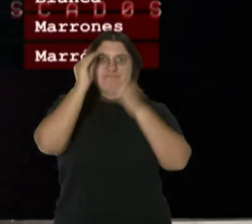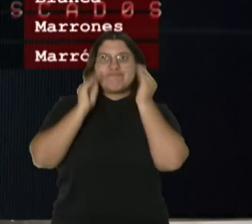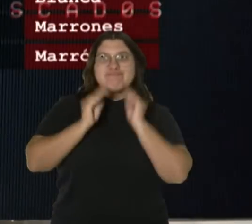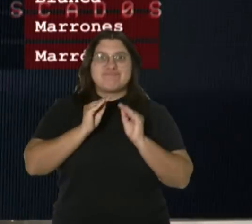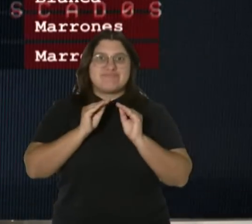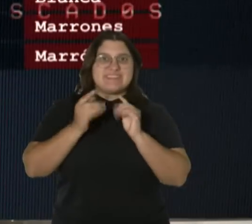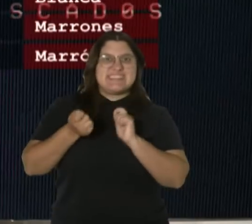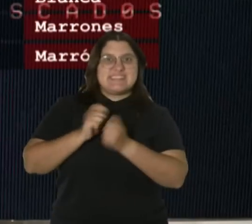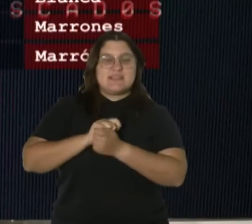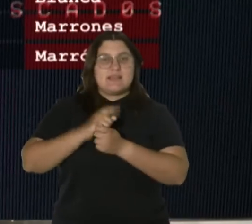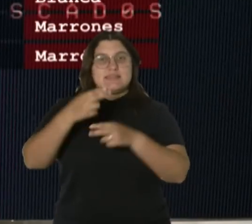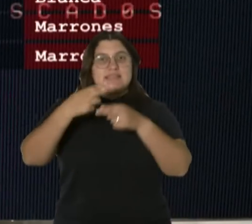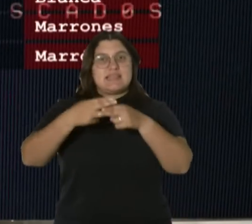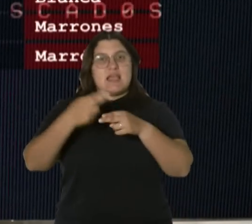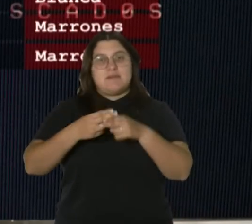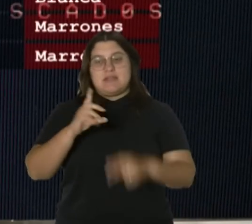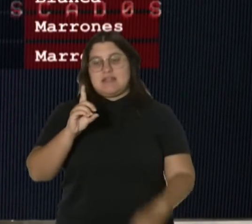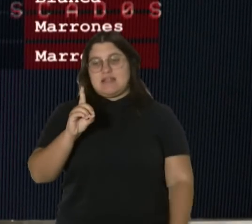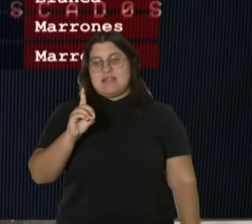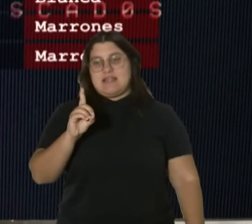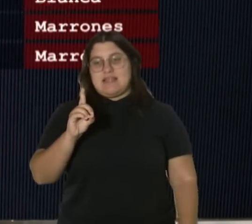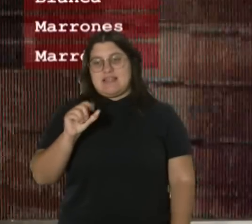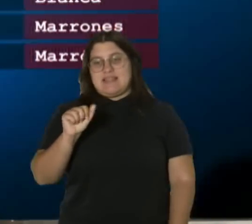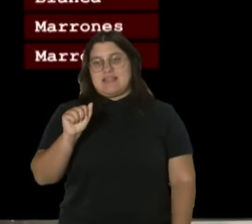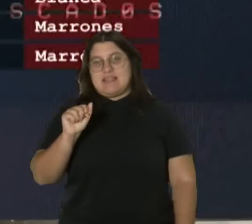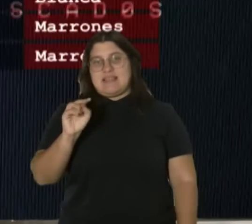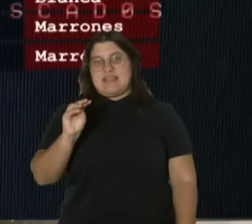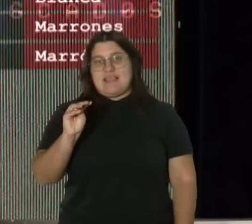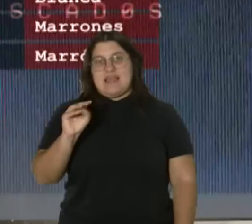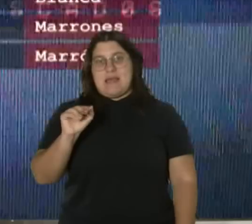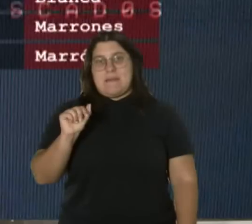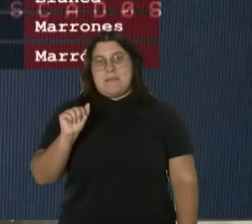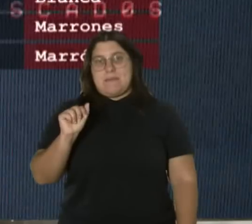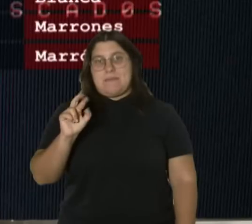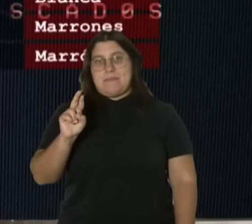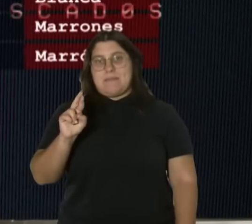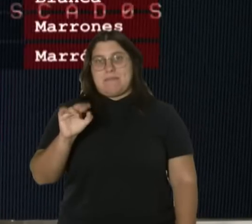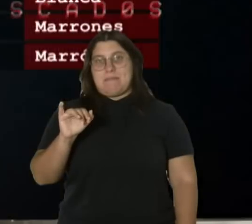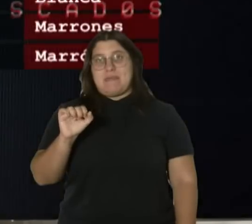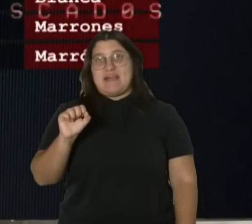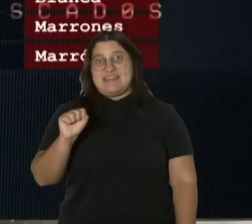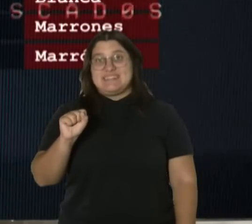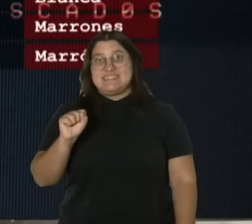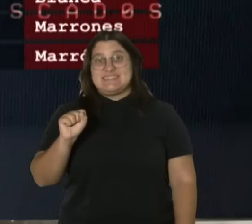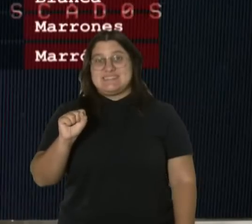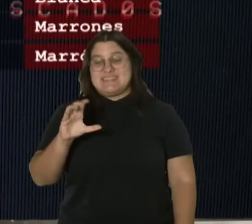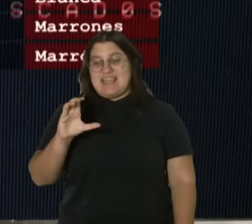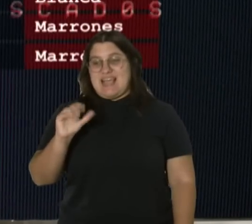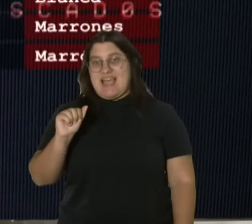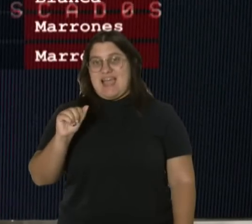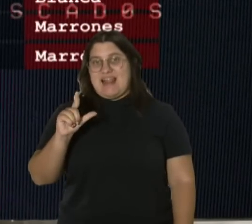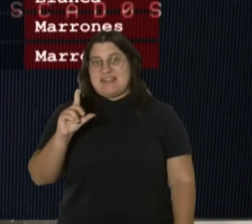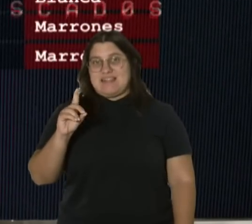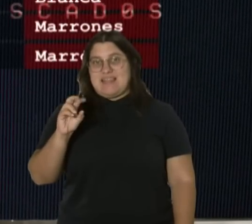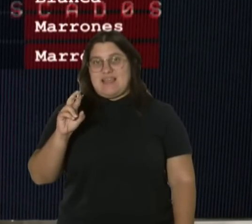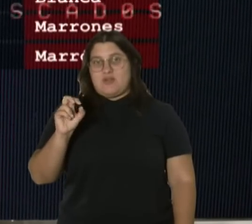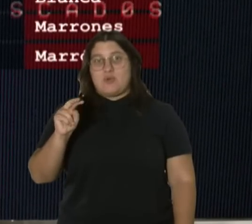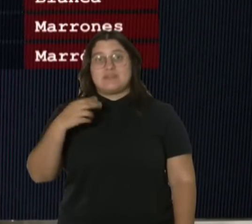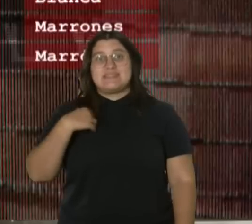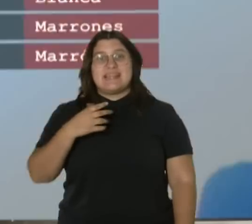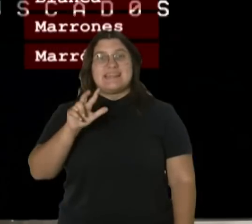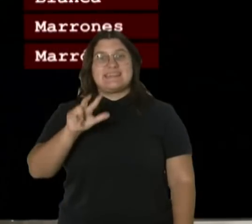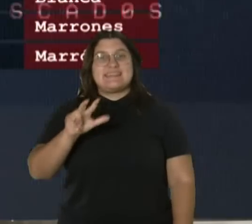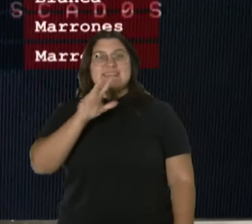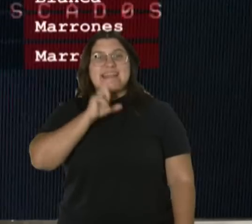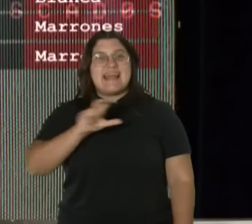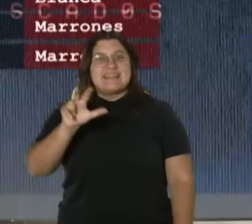Ella se llama Damaris Calderón Guzmán que es una dama que de 34 años su estatura es